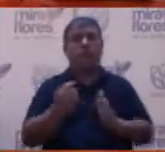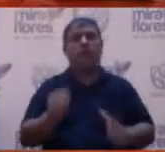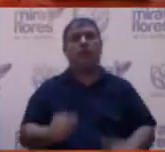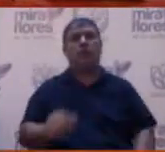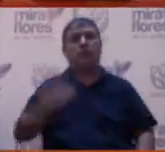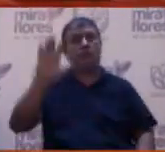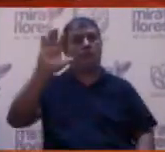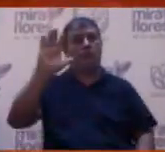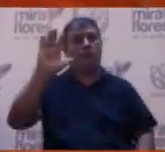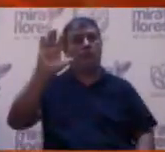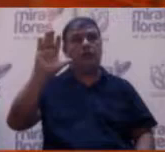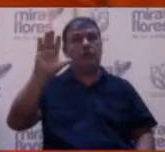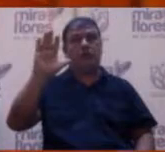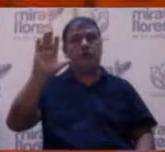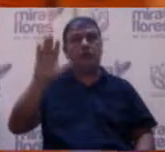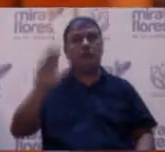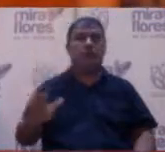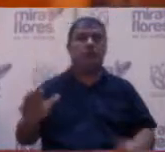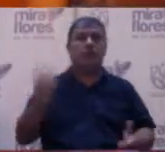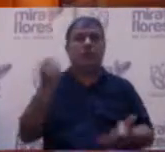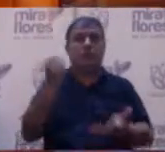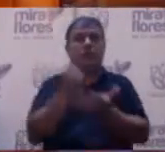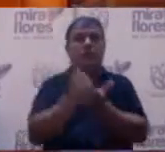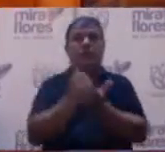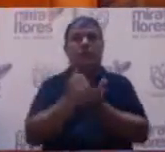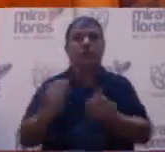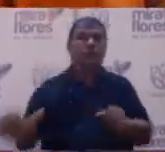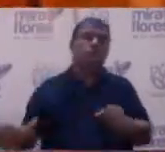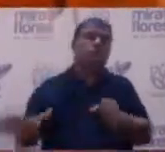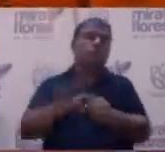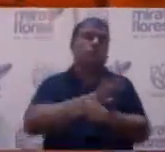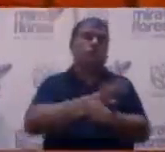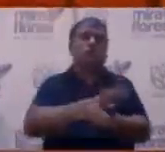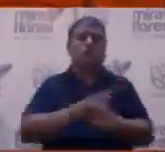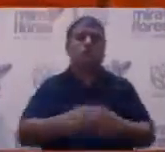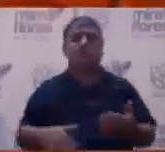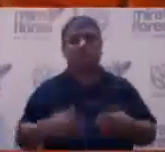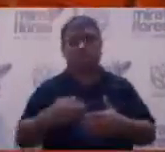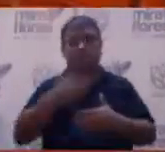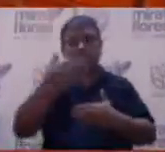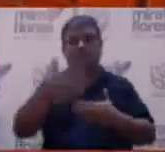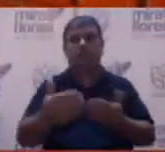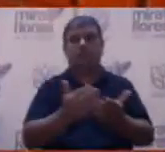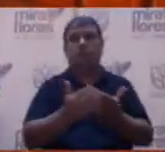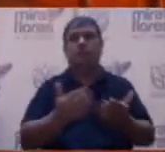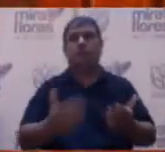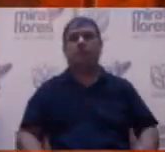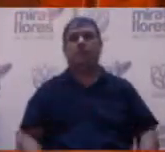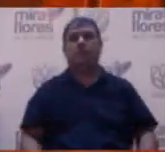conformidad. Ha sido aprobado por unanimidad. Muchas gracias. Siguiente punto, por favor.